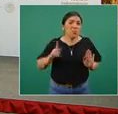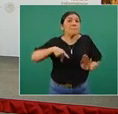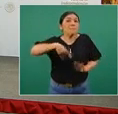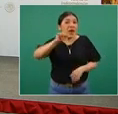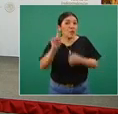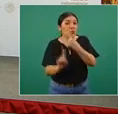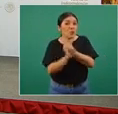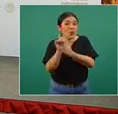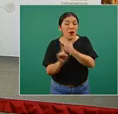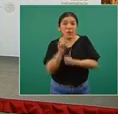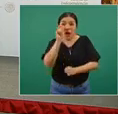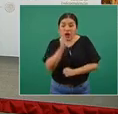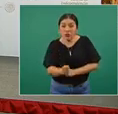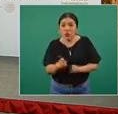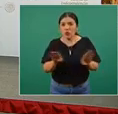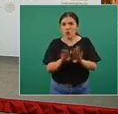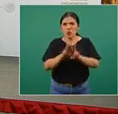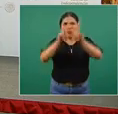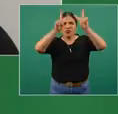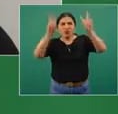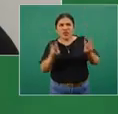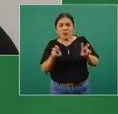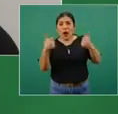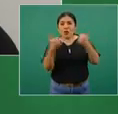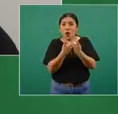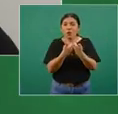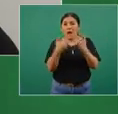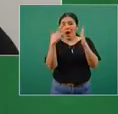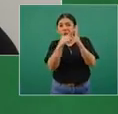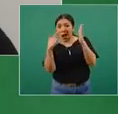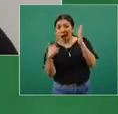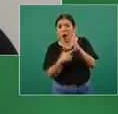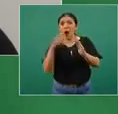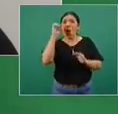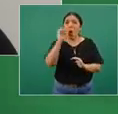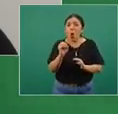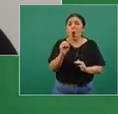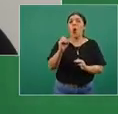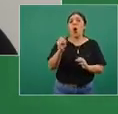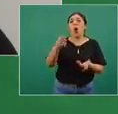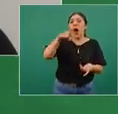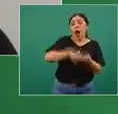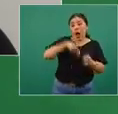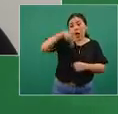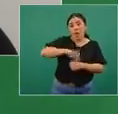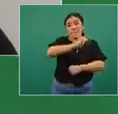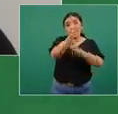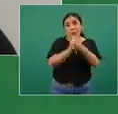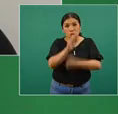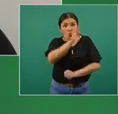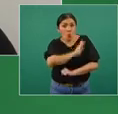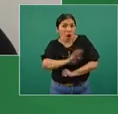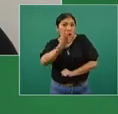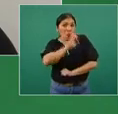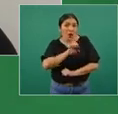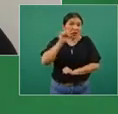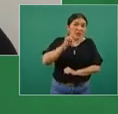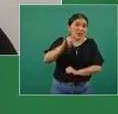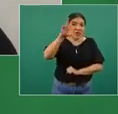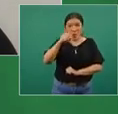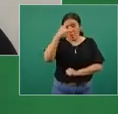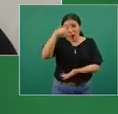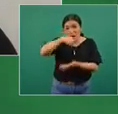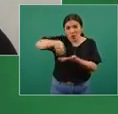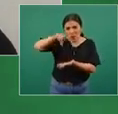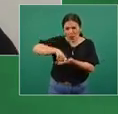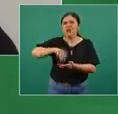problema no es un tema regulatorio o un tema al interior del país de si es posible o no es posible,